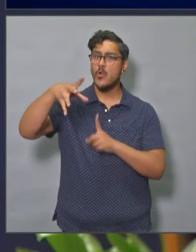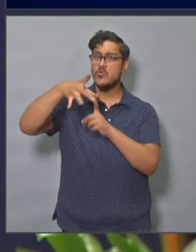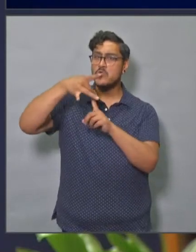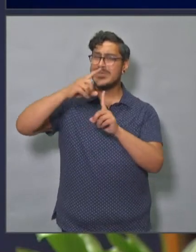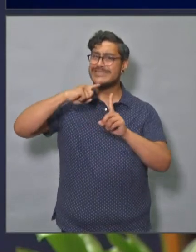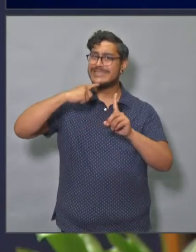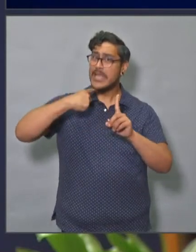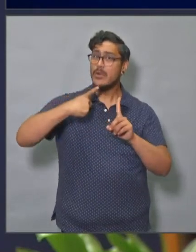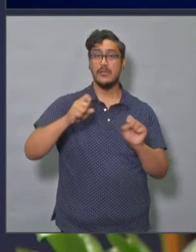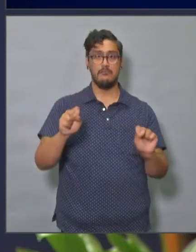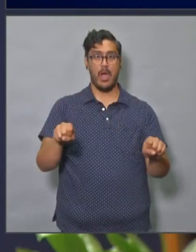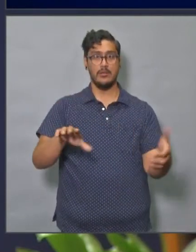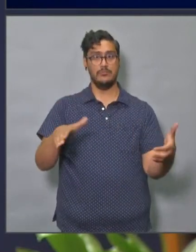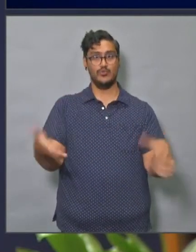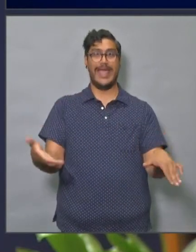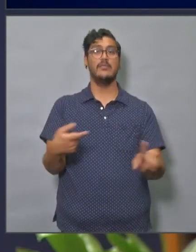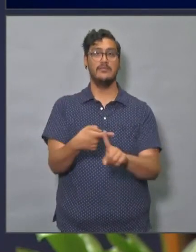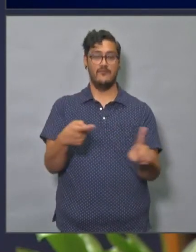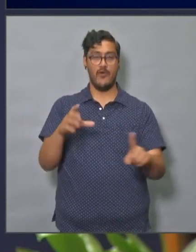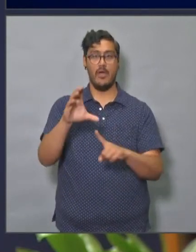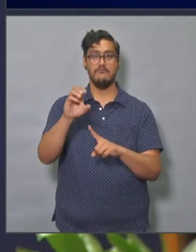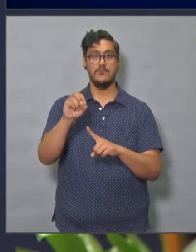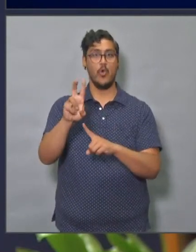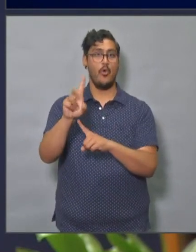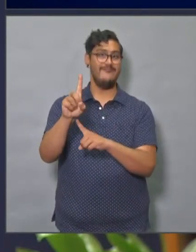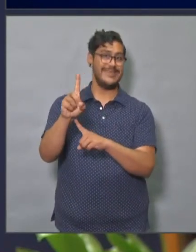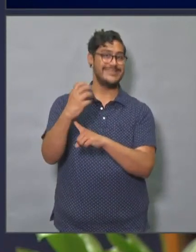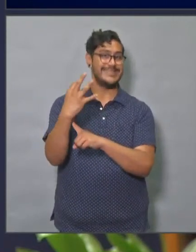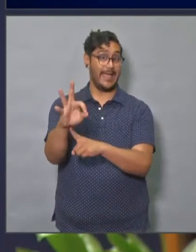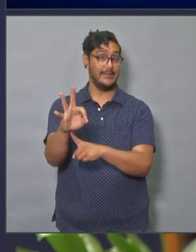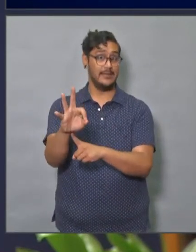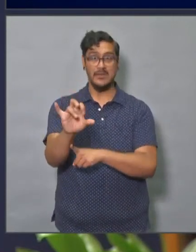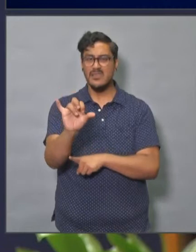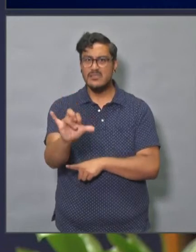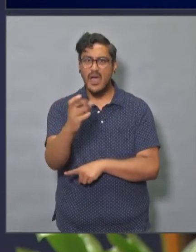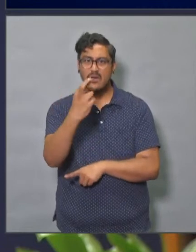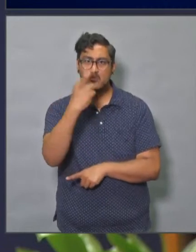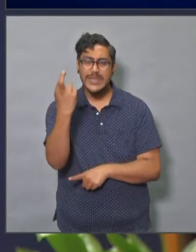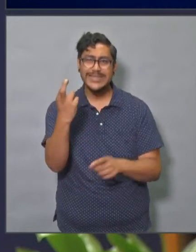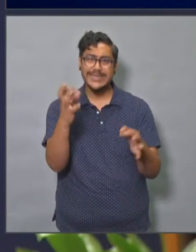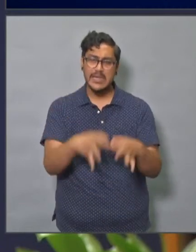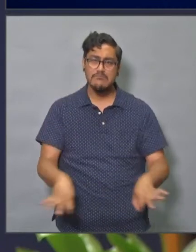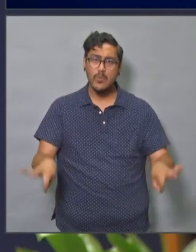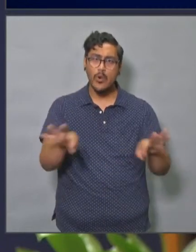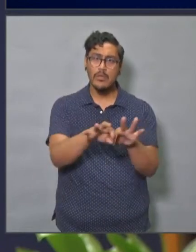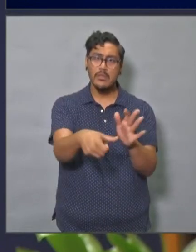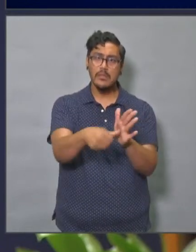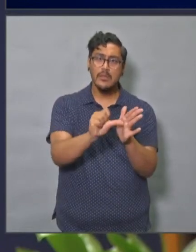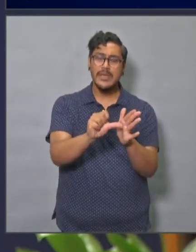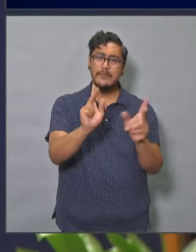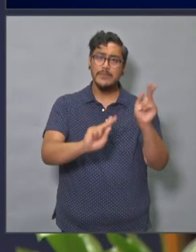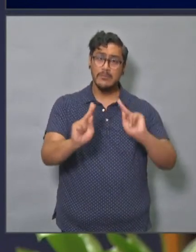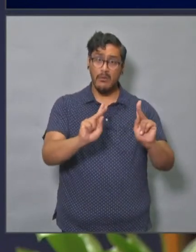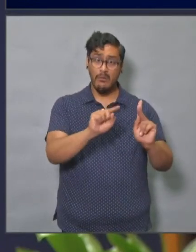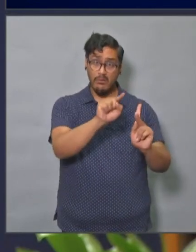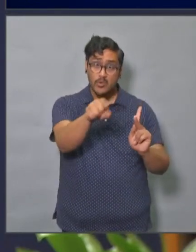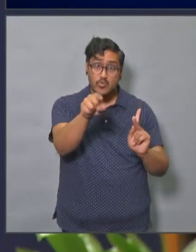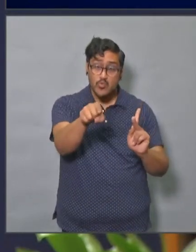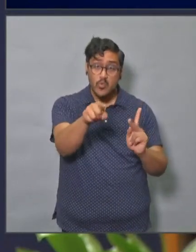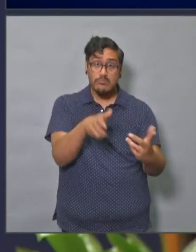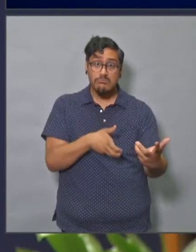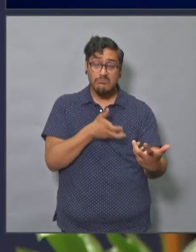de muerte por COVID-19. Por lo que es muy importante que estas personas sigan en casa tanto como sea